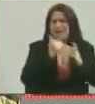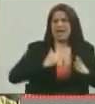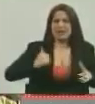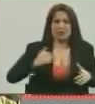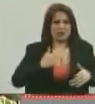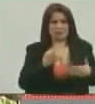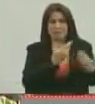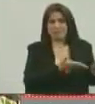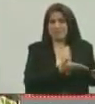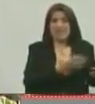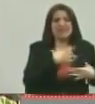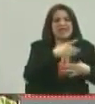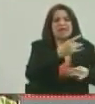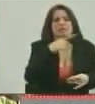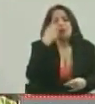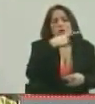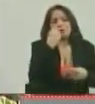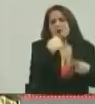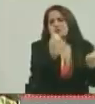políticos